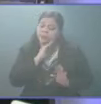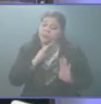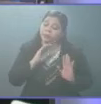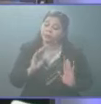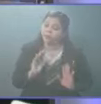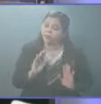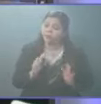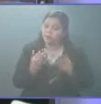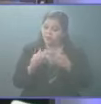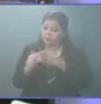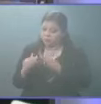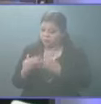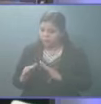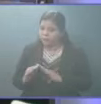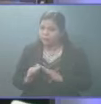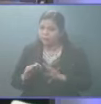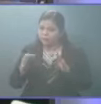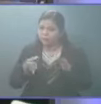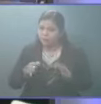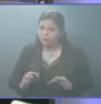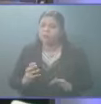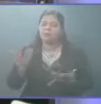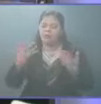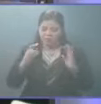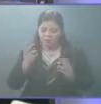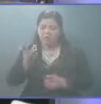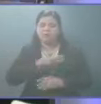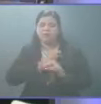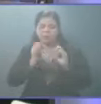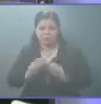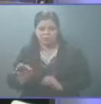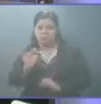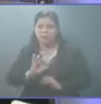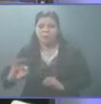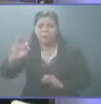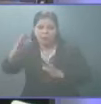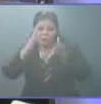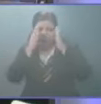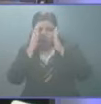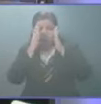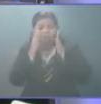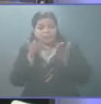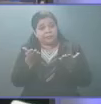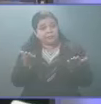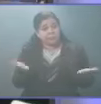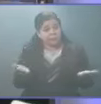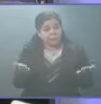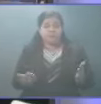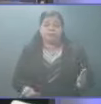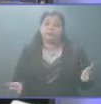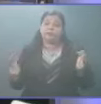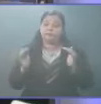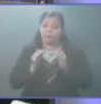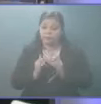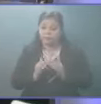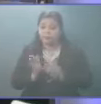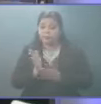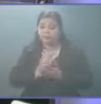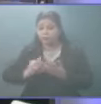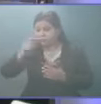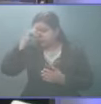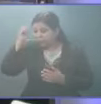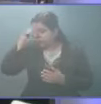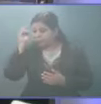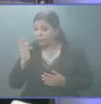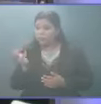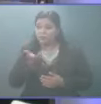esa diversificación que existe ahora permite que usted pueda dar una mejor atención, ¿verdad? Pero este también es una labor que